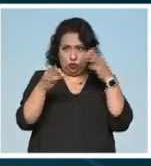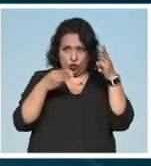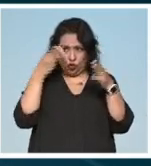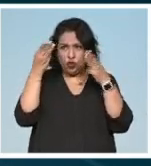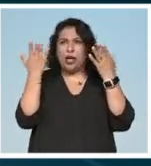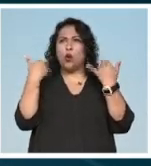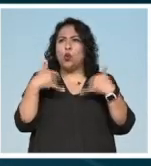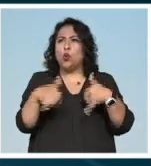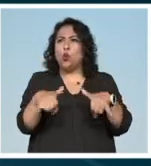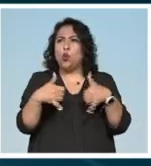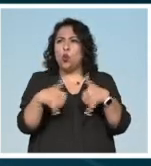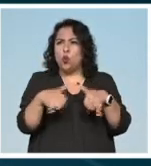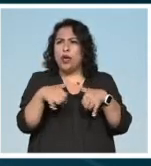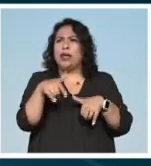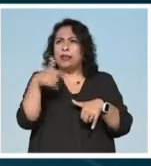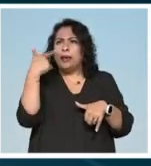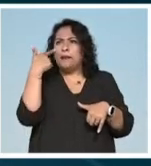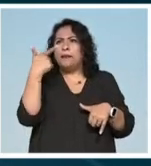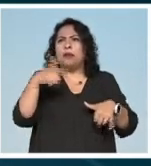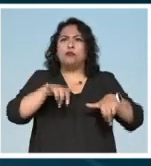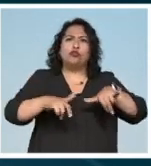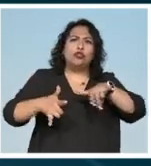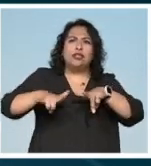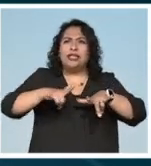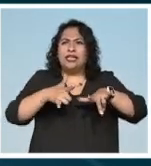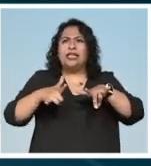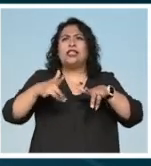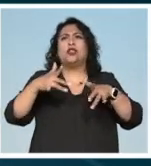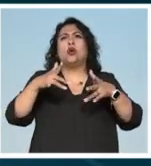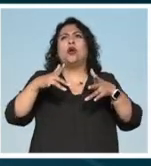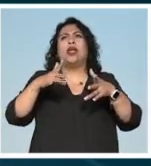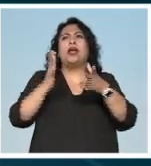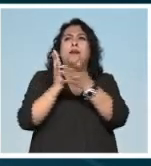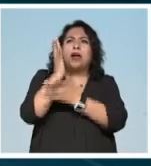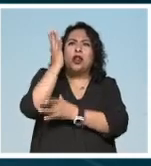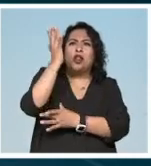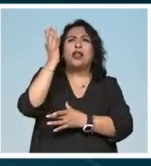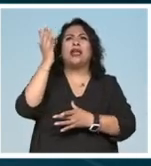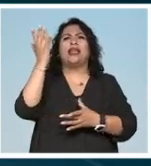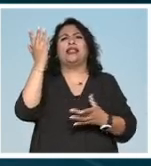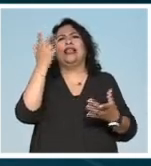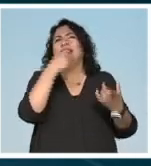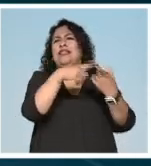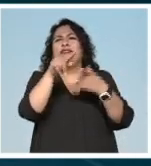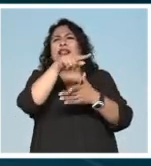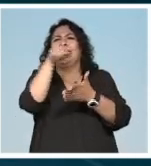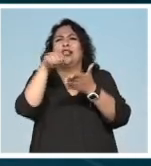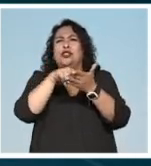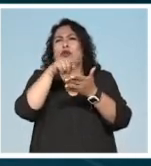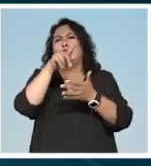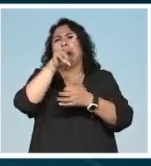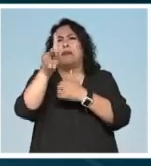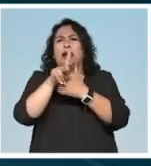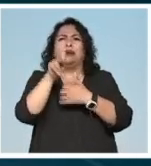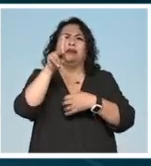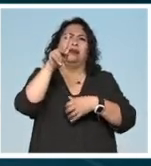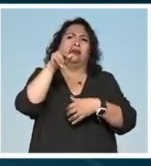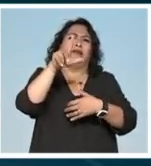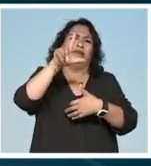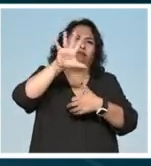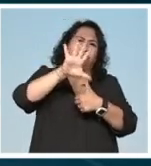un juguete. Aquí se pueden ver títeres de Europa Central, marionetas de Indonesia y muñecos de América del Norte, Guatemala y